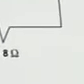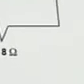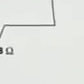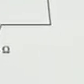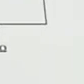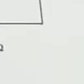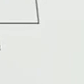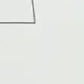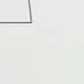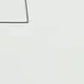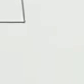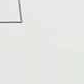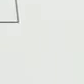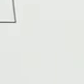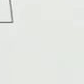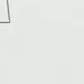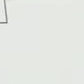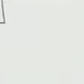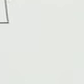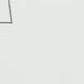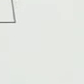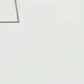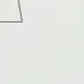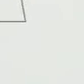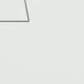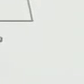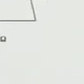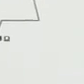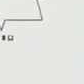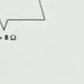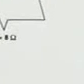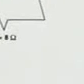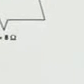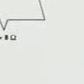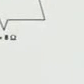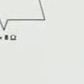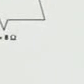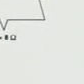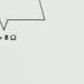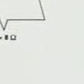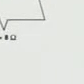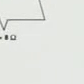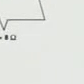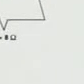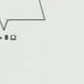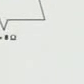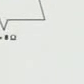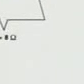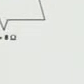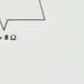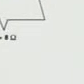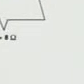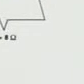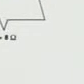la primera ley, conociendo ahora los valores de nuestra intensidad 1 e intensidad 2.